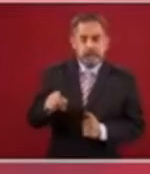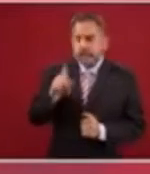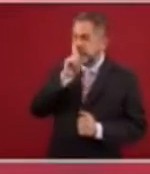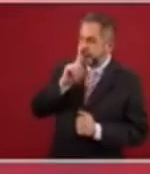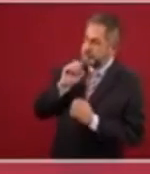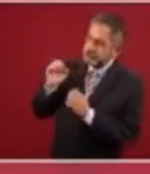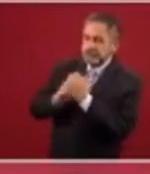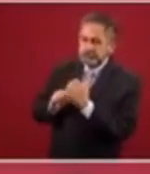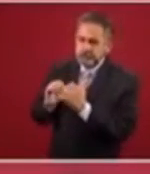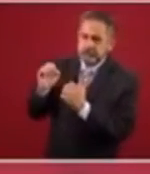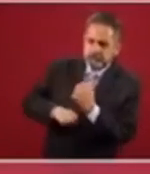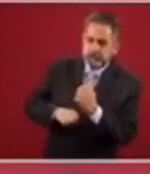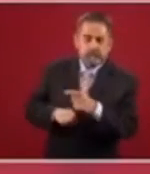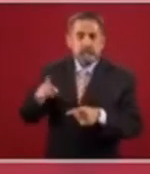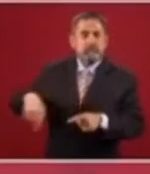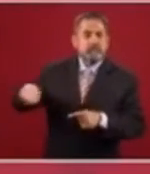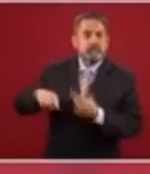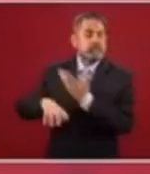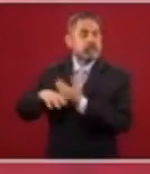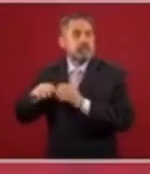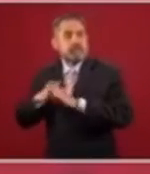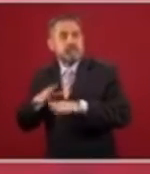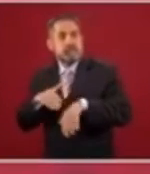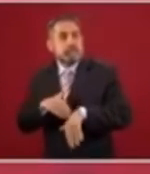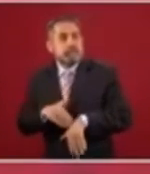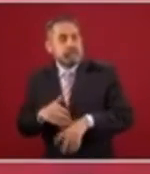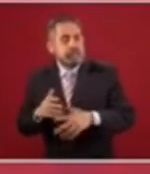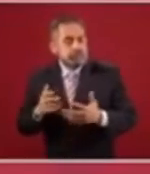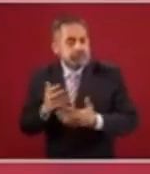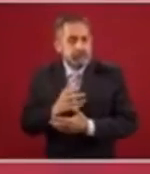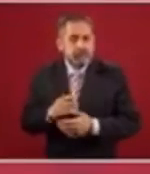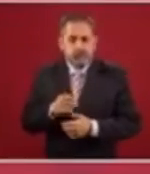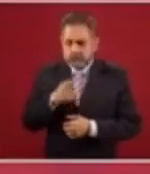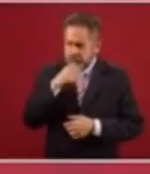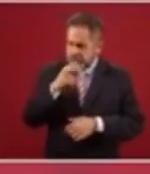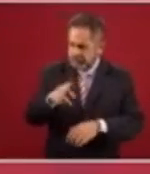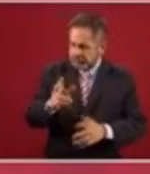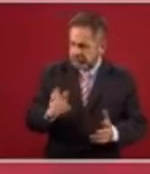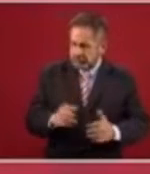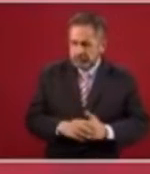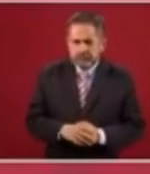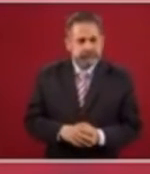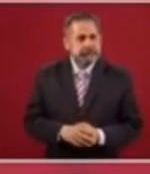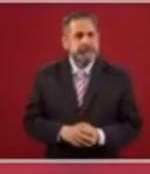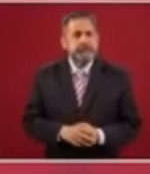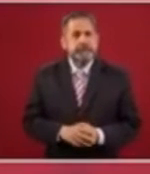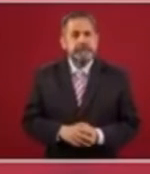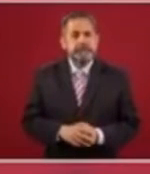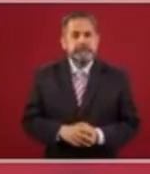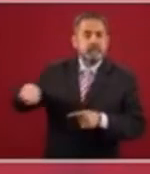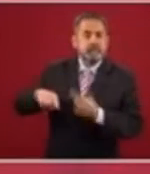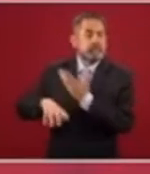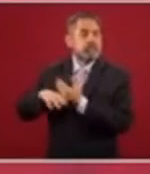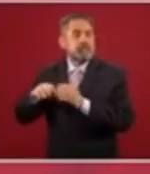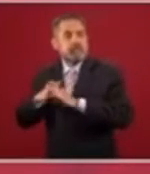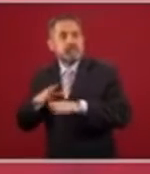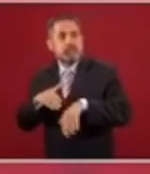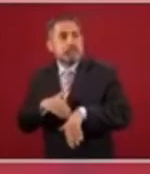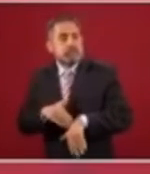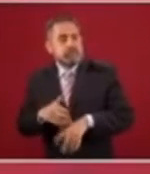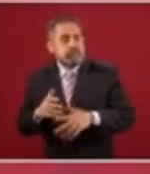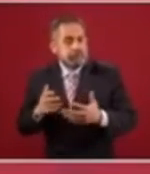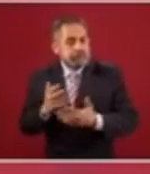miente a los migrantes. Nosotros en México, a partir del día 1 de diciembre, vamos a ofrecer empleo,